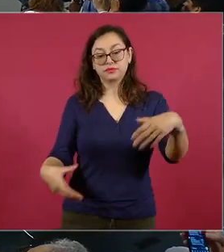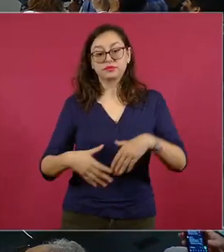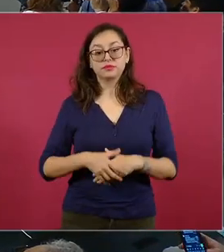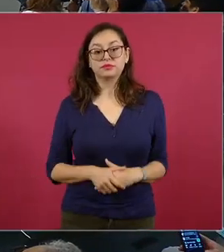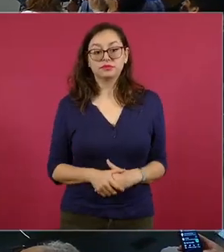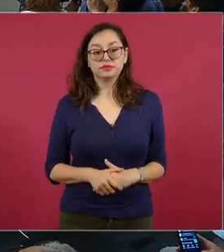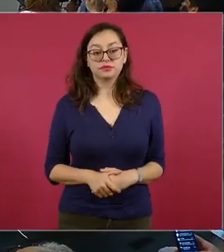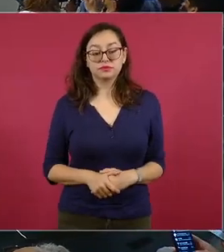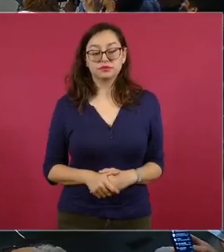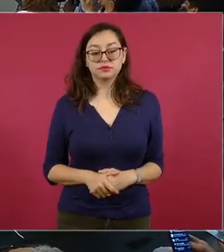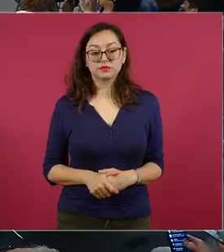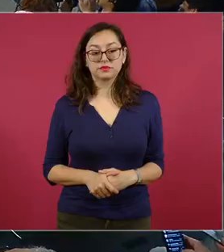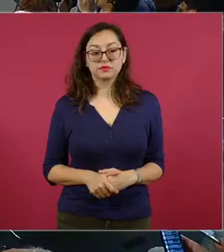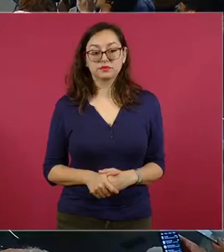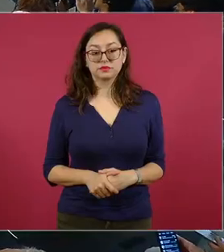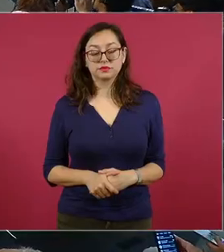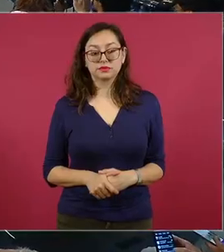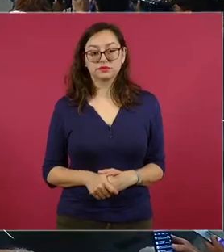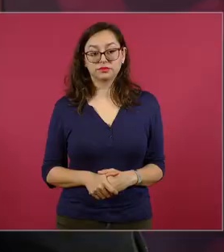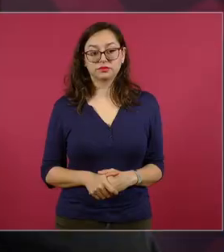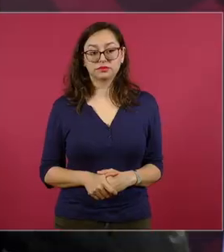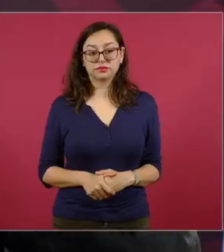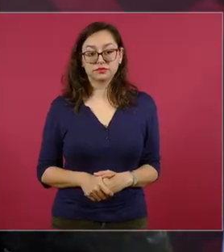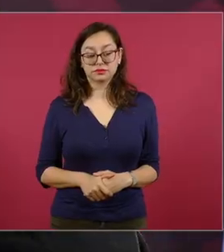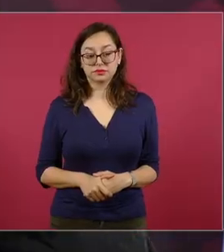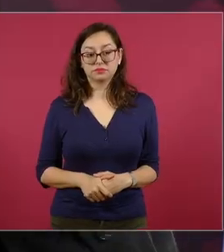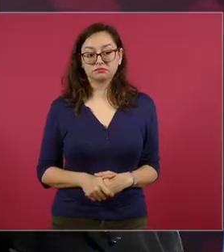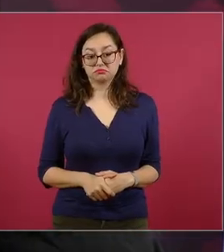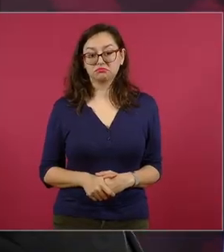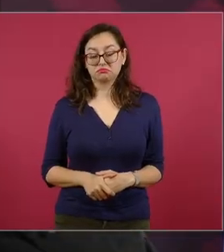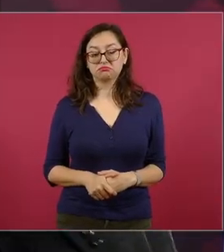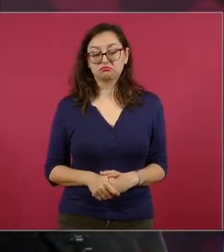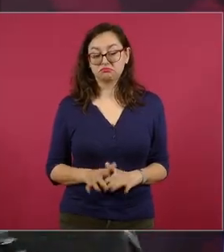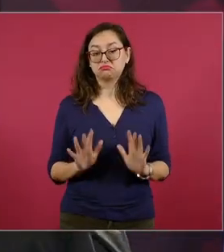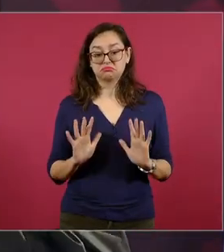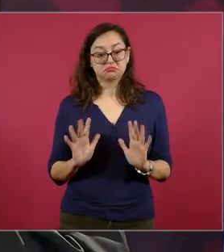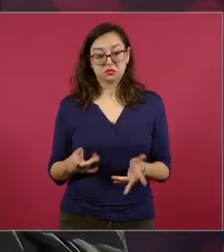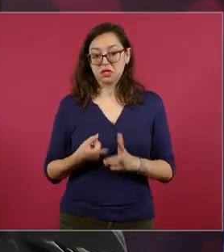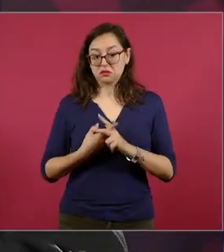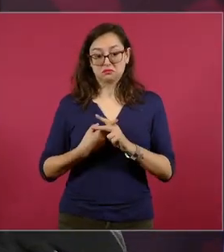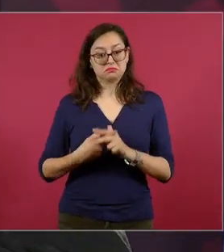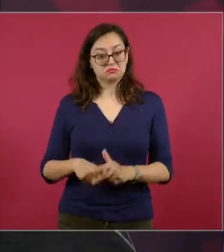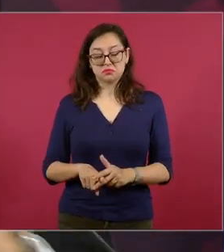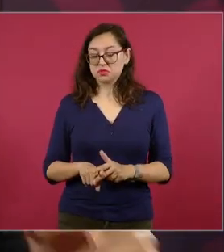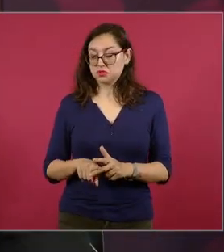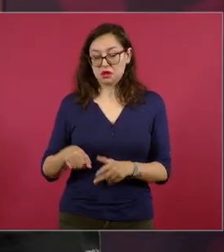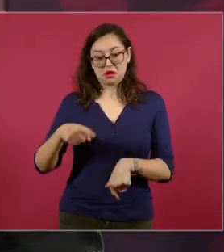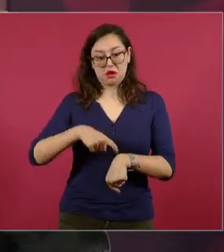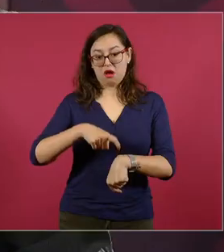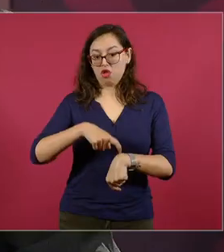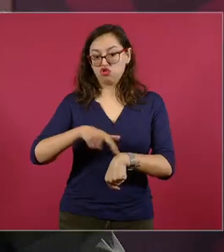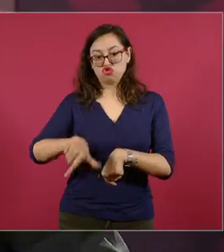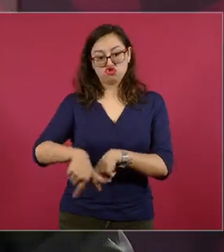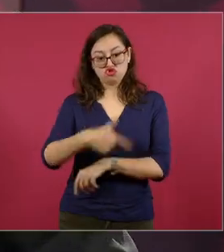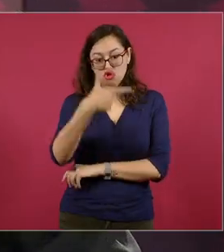No, pero sí ya inicia la transición, ya a partir de las 12,